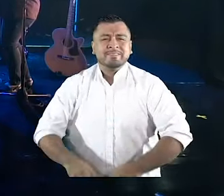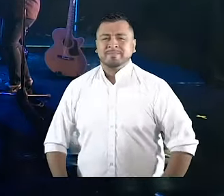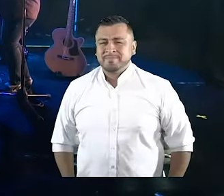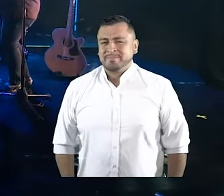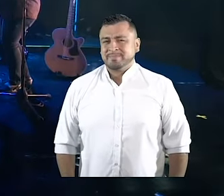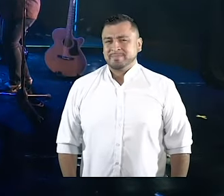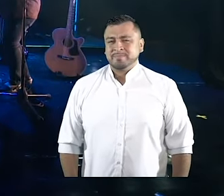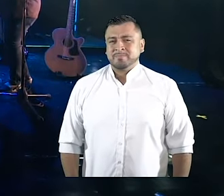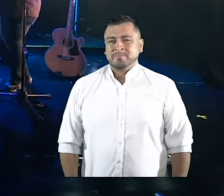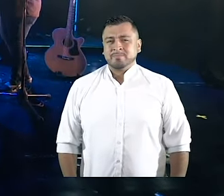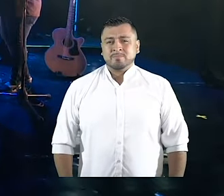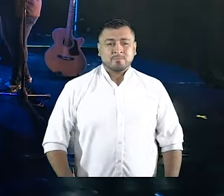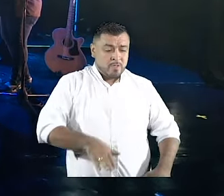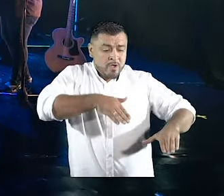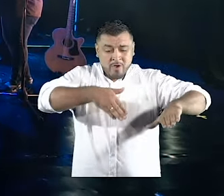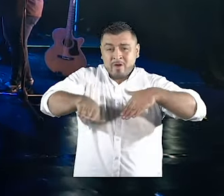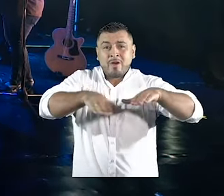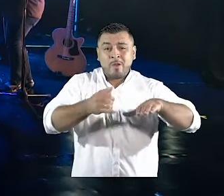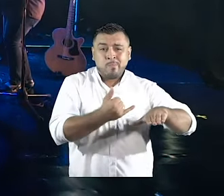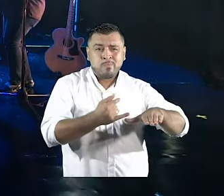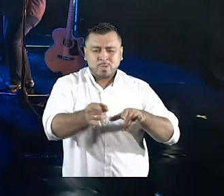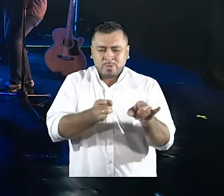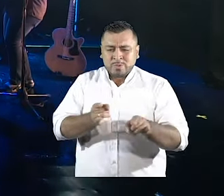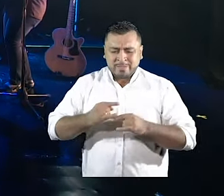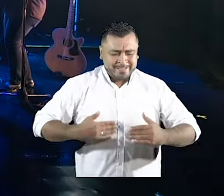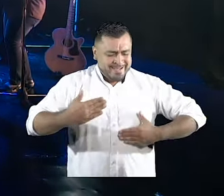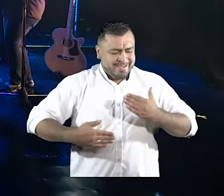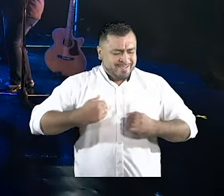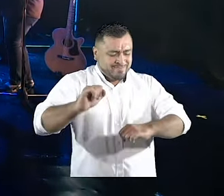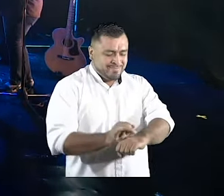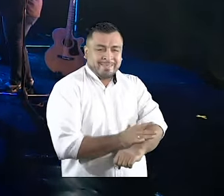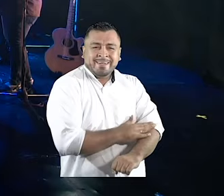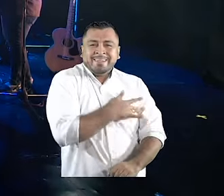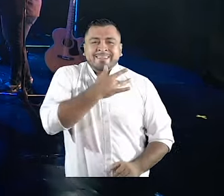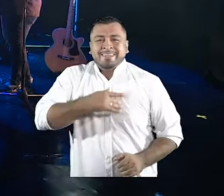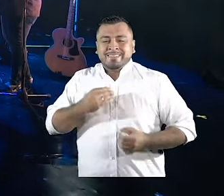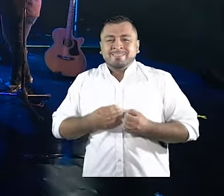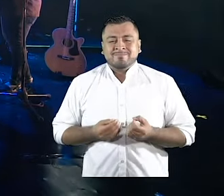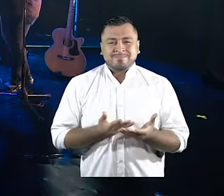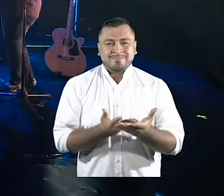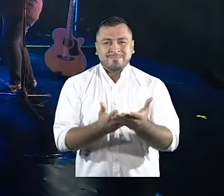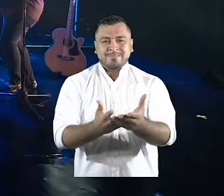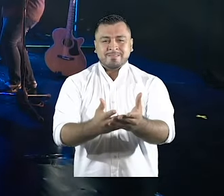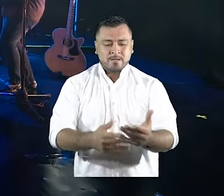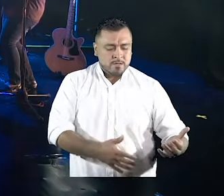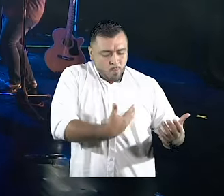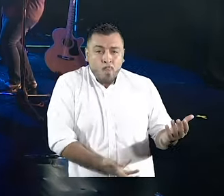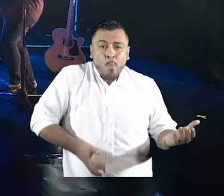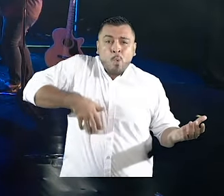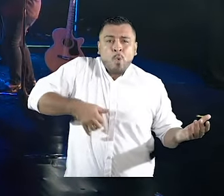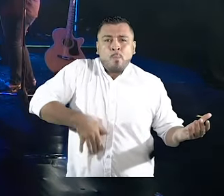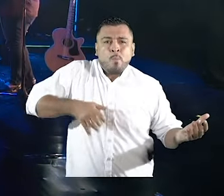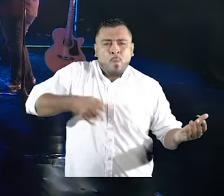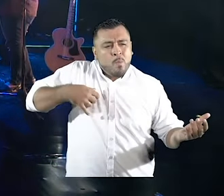sola. Y en el joropo traigo alegría y sentimiento. Y con el viento el